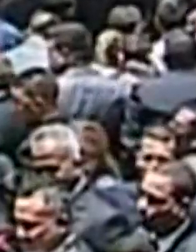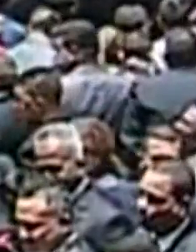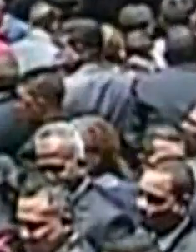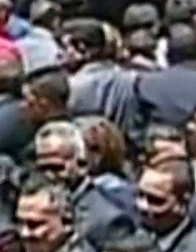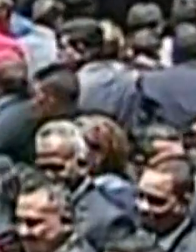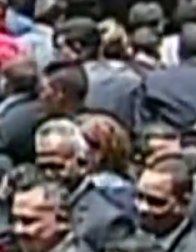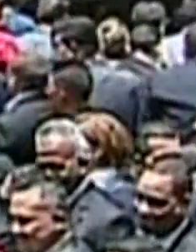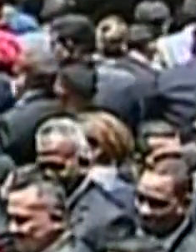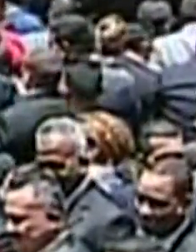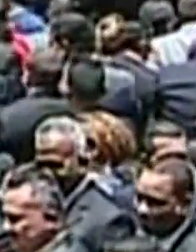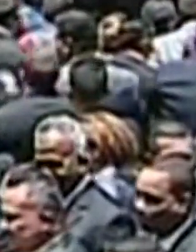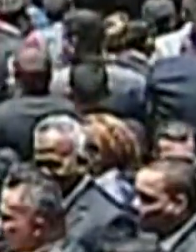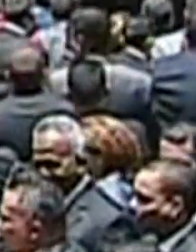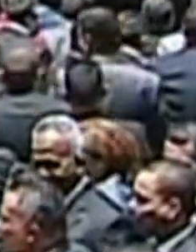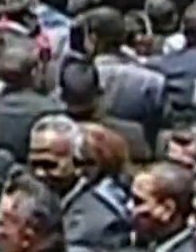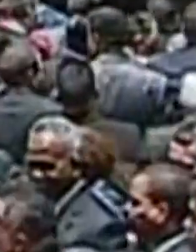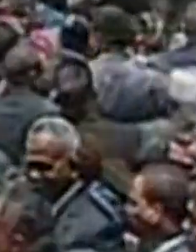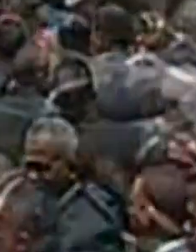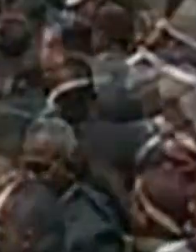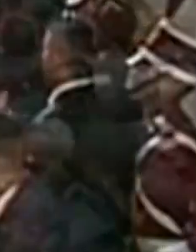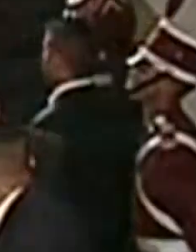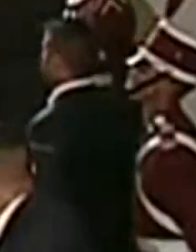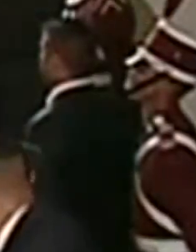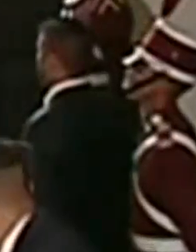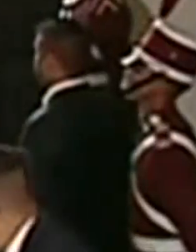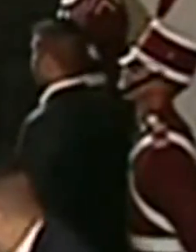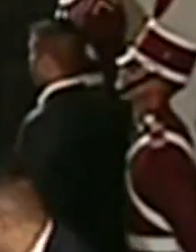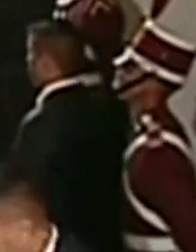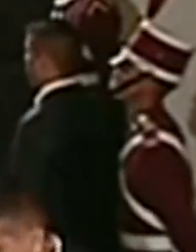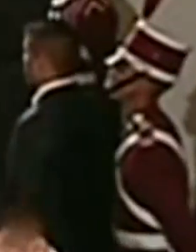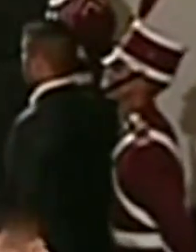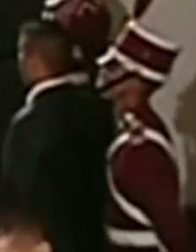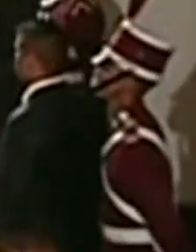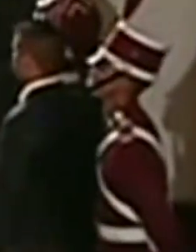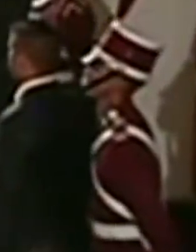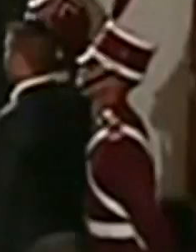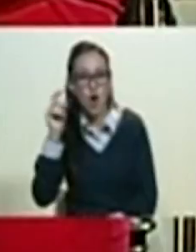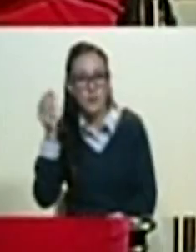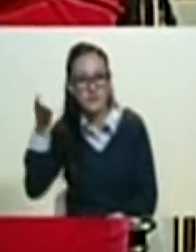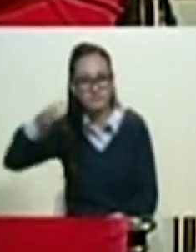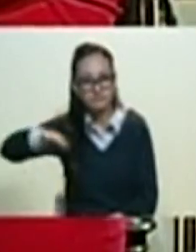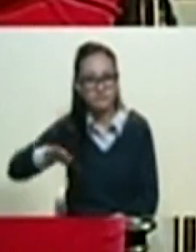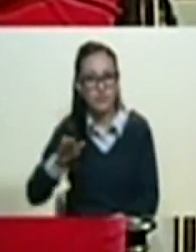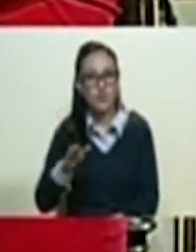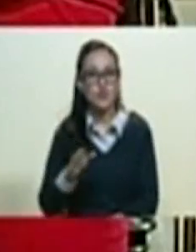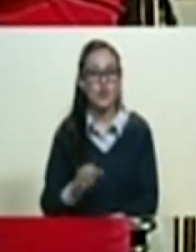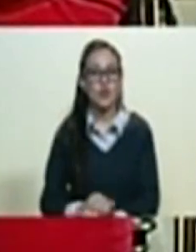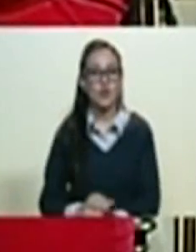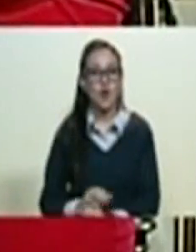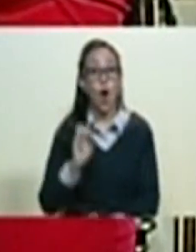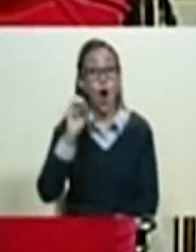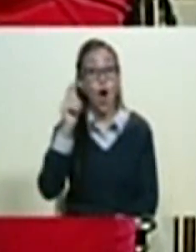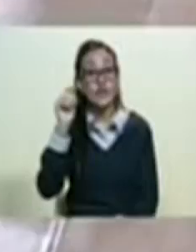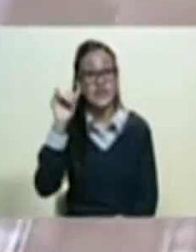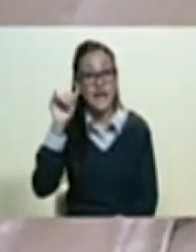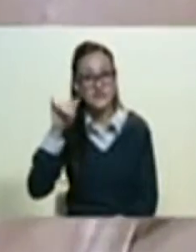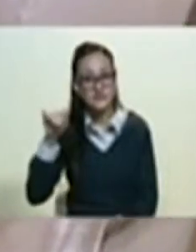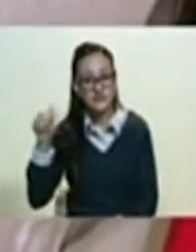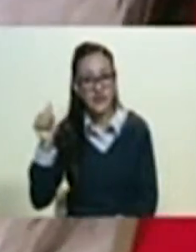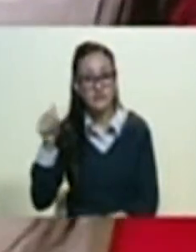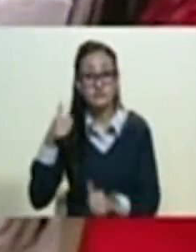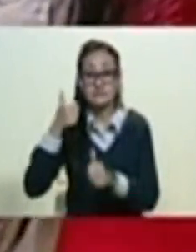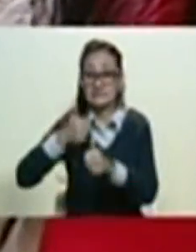La Asamblea Nacional Constituyente que se dio el pasado 1 de mayo, Día del Trabajador de nuestro país. Ayer Otaiza,